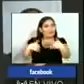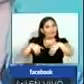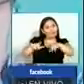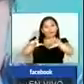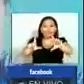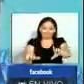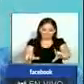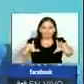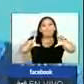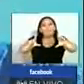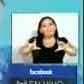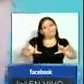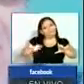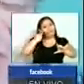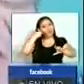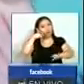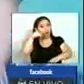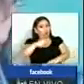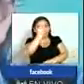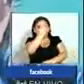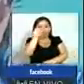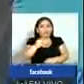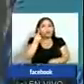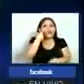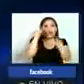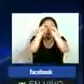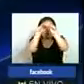certificaciones en una graduación virtual.